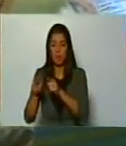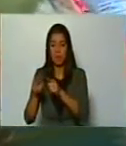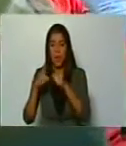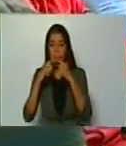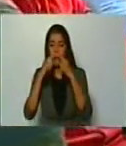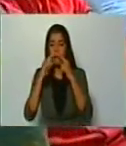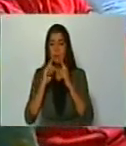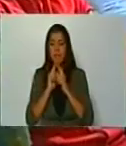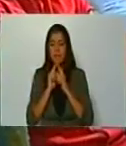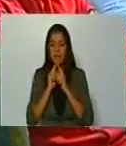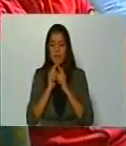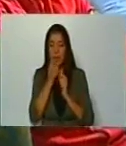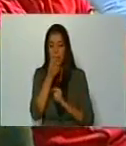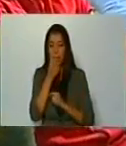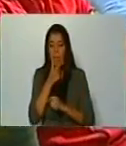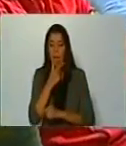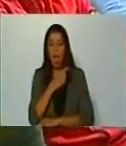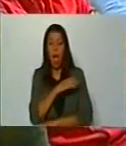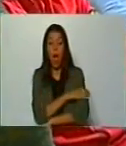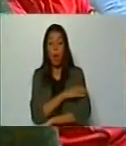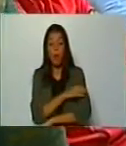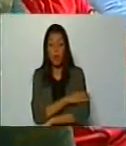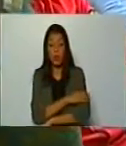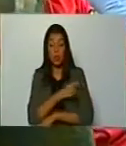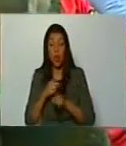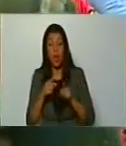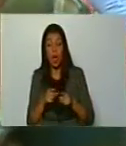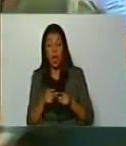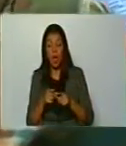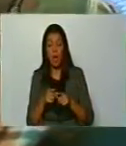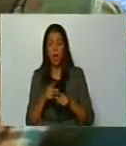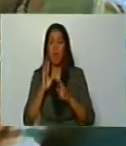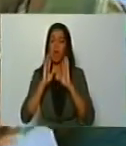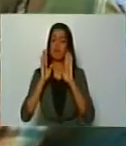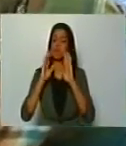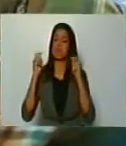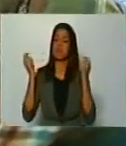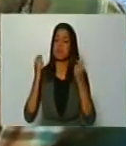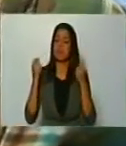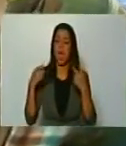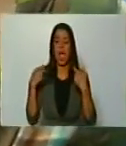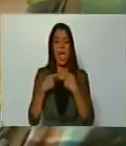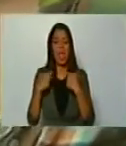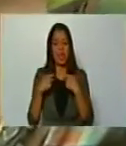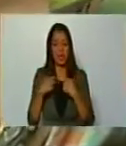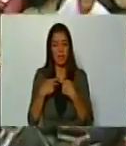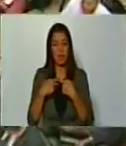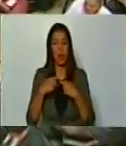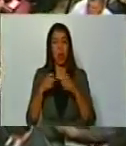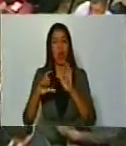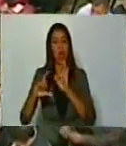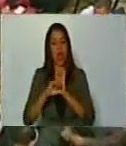individuo que se ha declarado enemigo del orden constitucional.